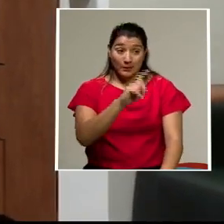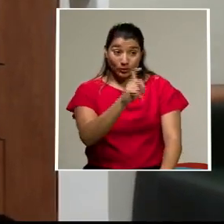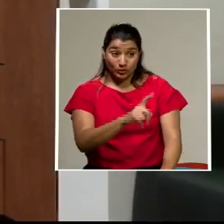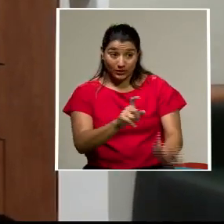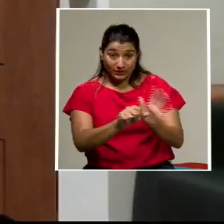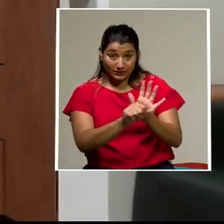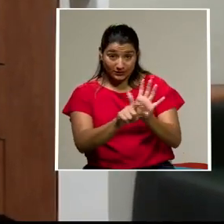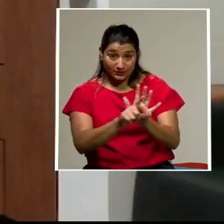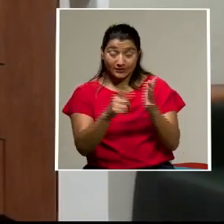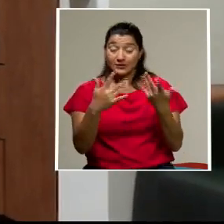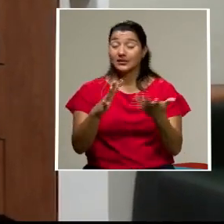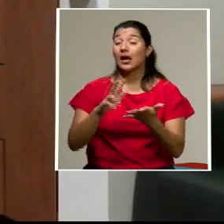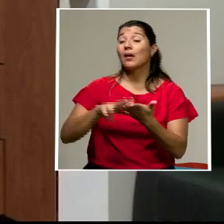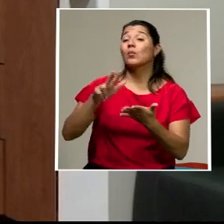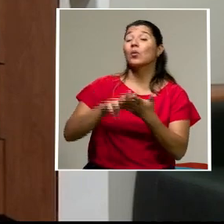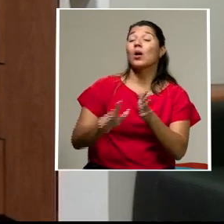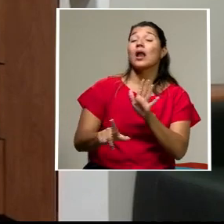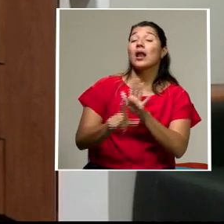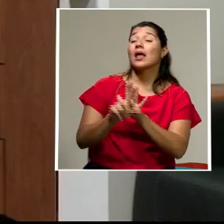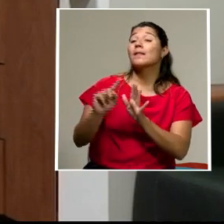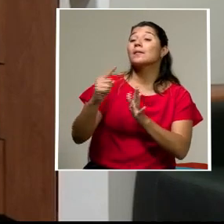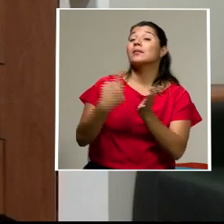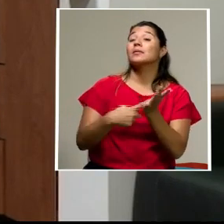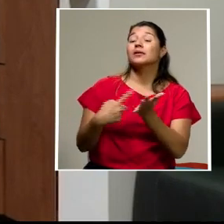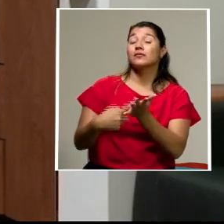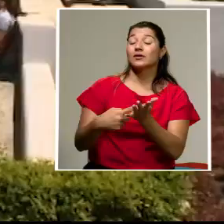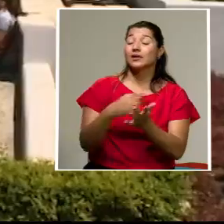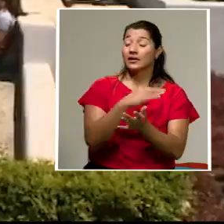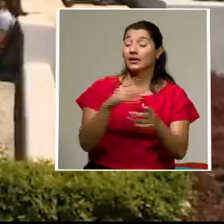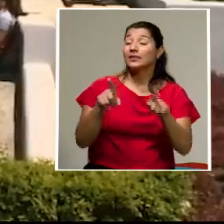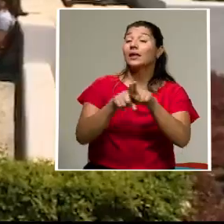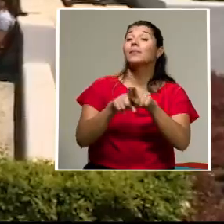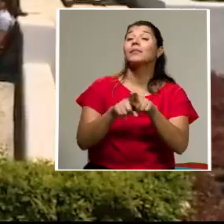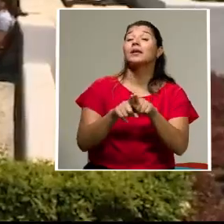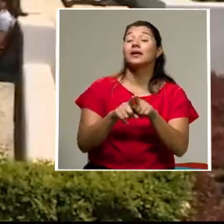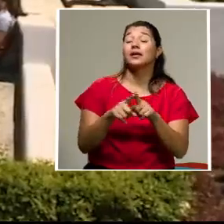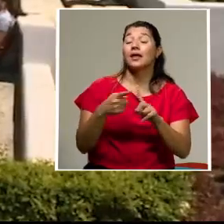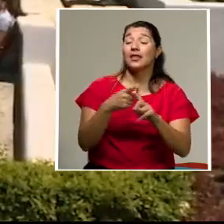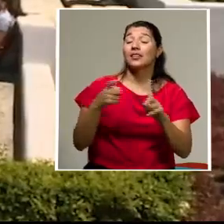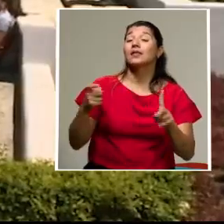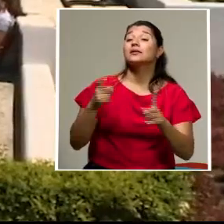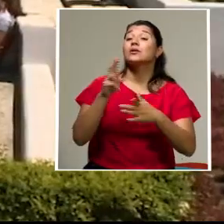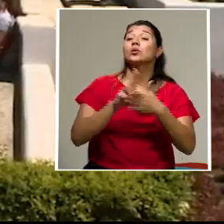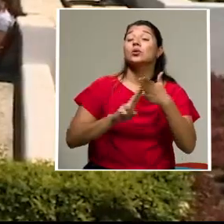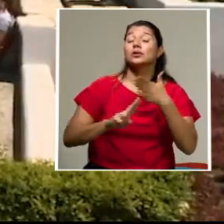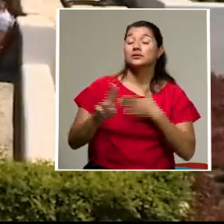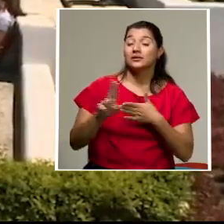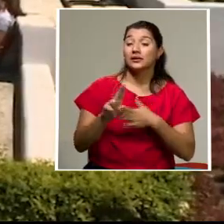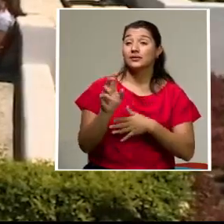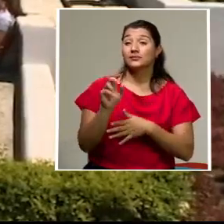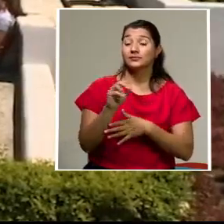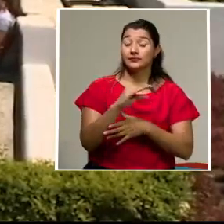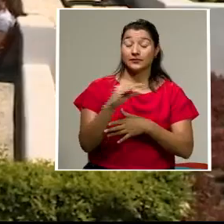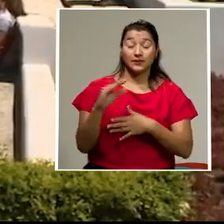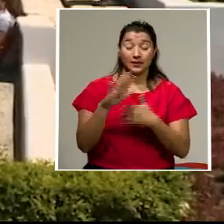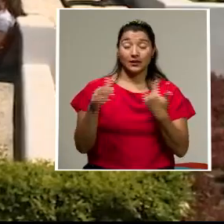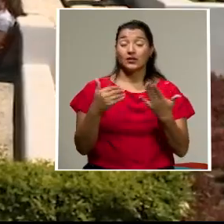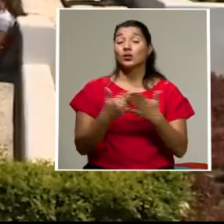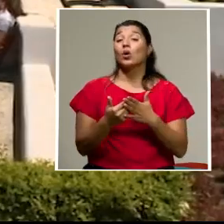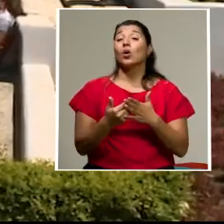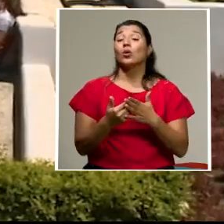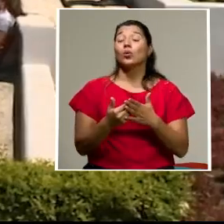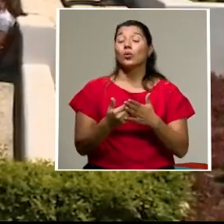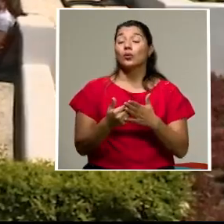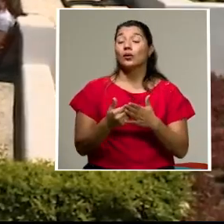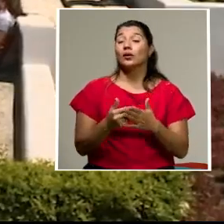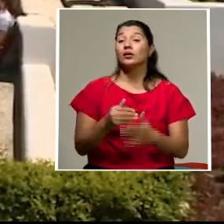aprobada la ley en primer debate, y también, porque no es excluyente, desde las universidades y desde todo el cuerpo jurídico, que